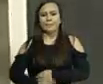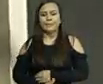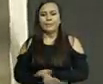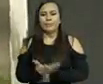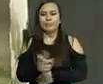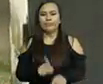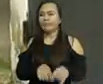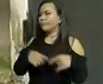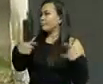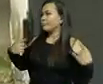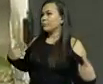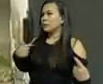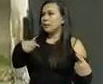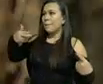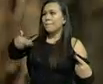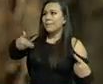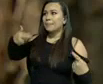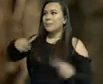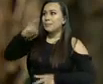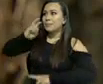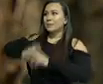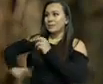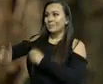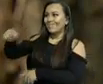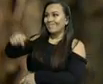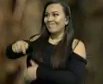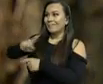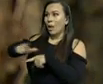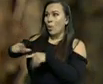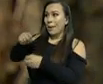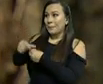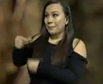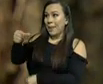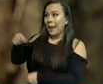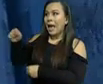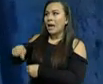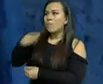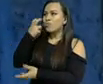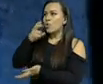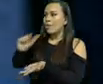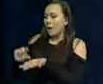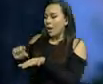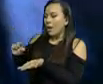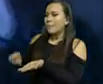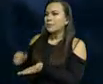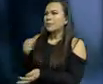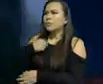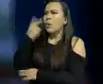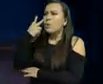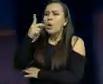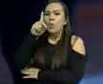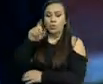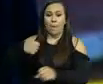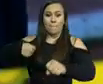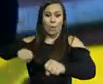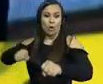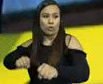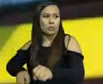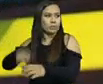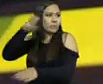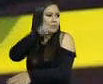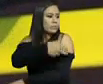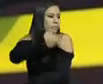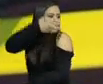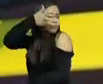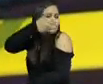contrario ahí se levantaron indicios de que hay unos inicios balísticos trabajo en donde llevado con 29